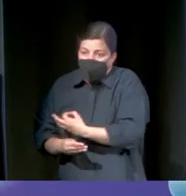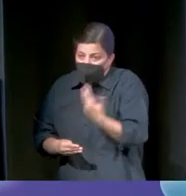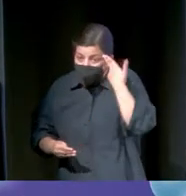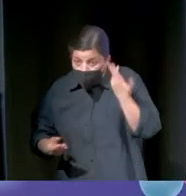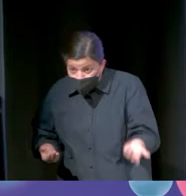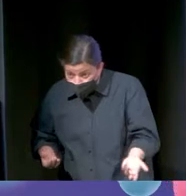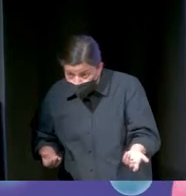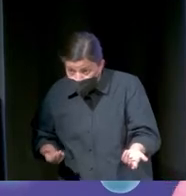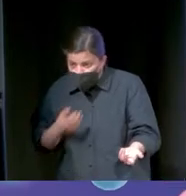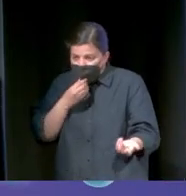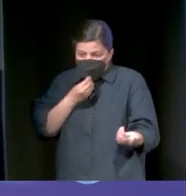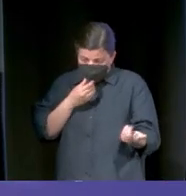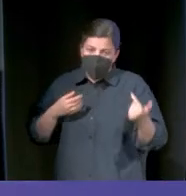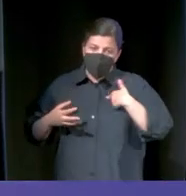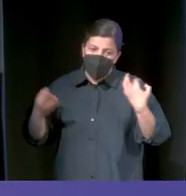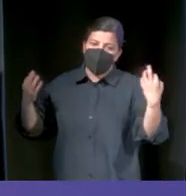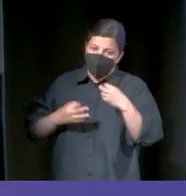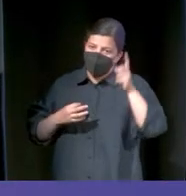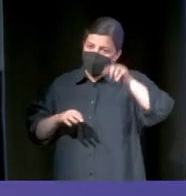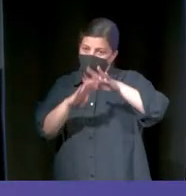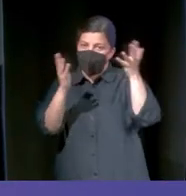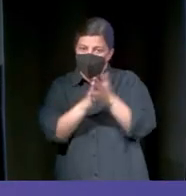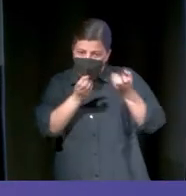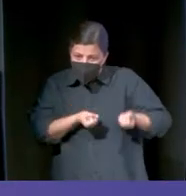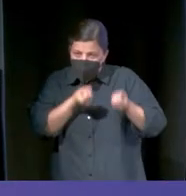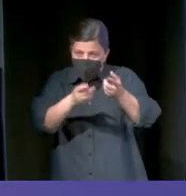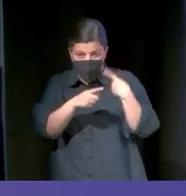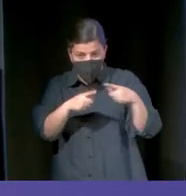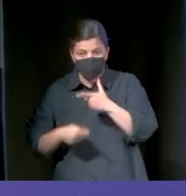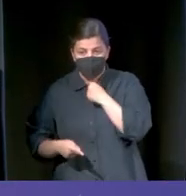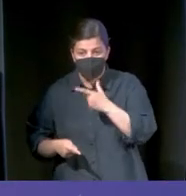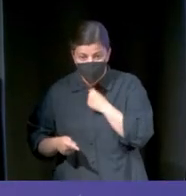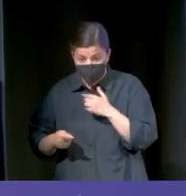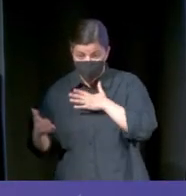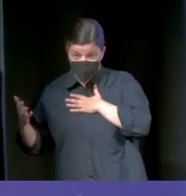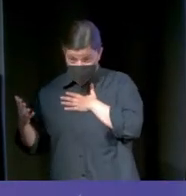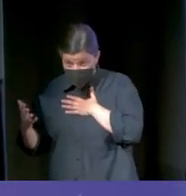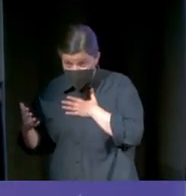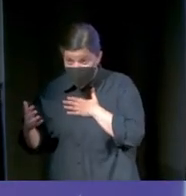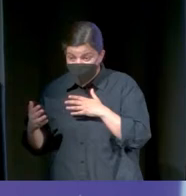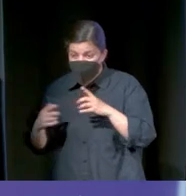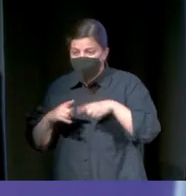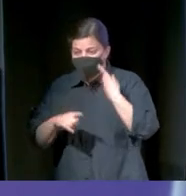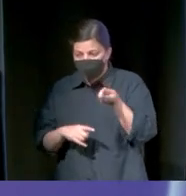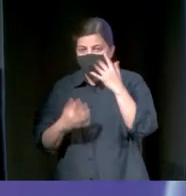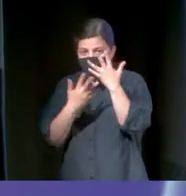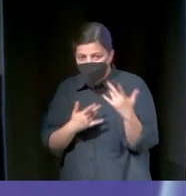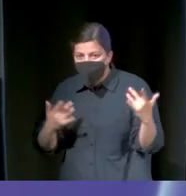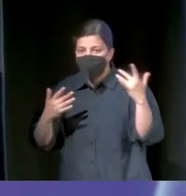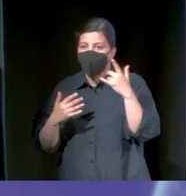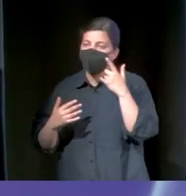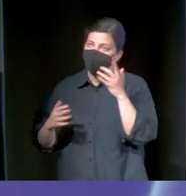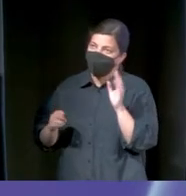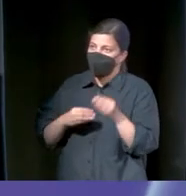sabes pues yo tendré que mostrar al mundo las cosas que me gustan que es bailar y luego me convencieron para hacer